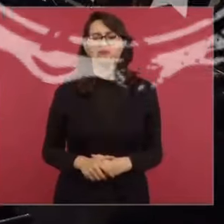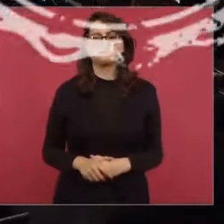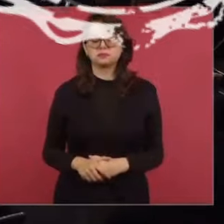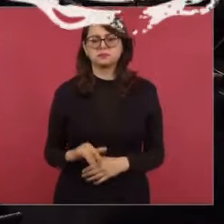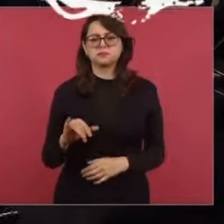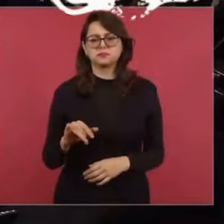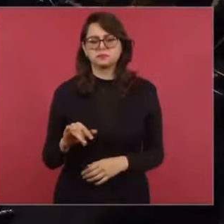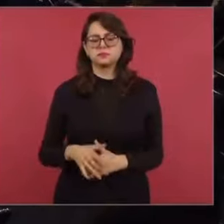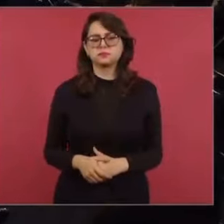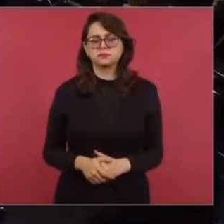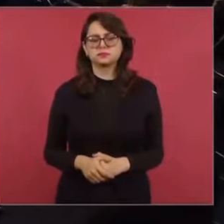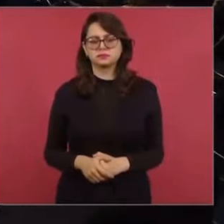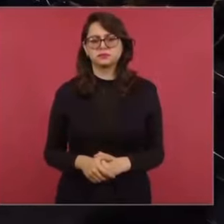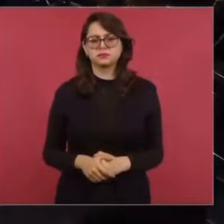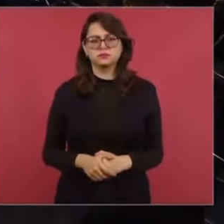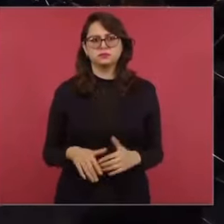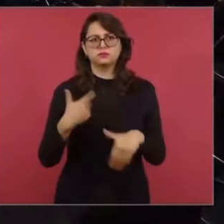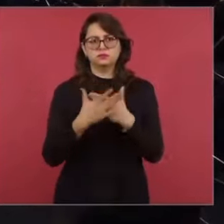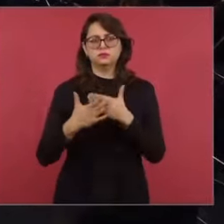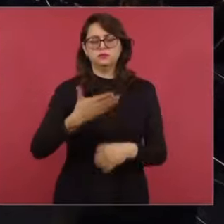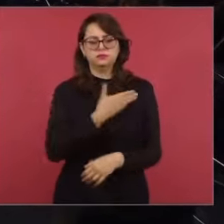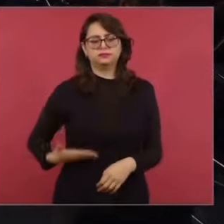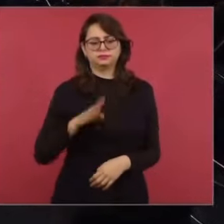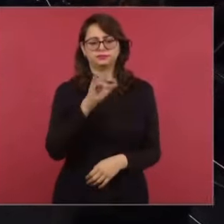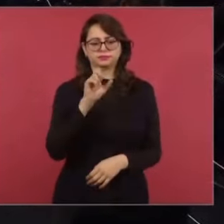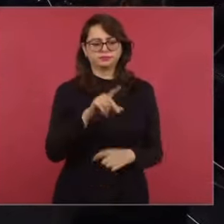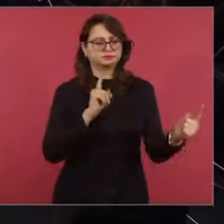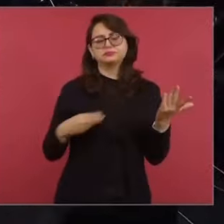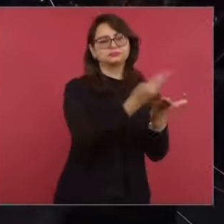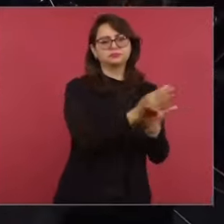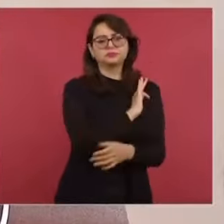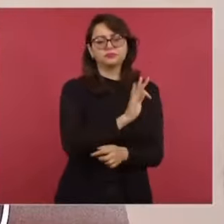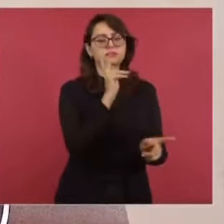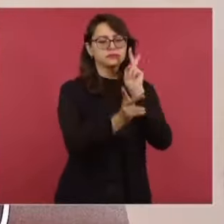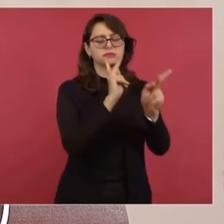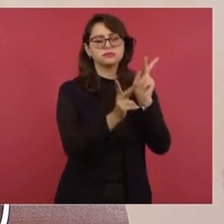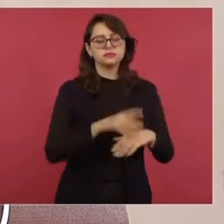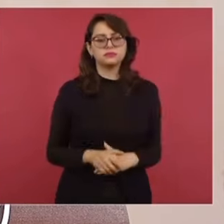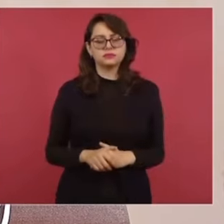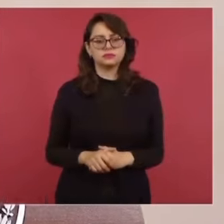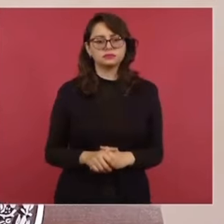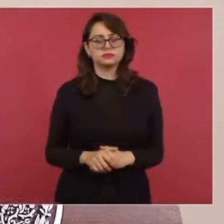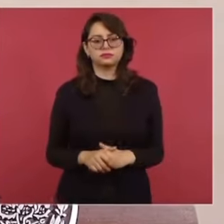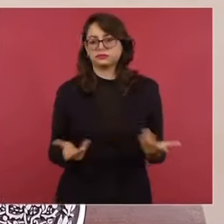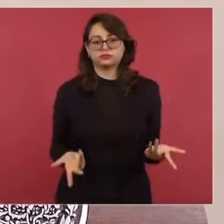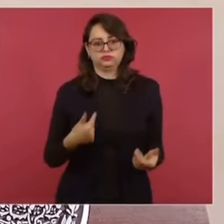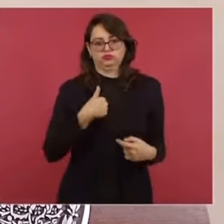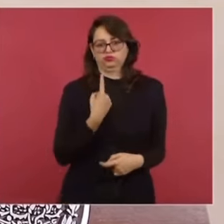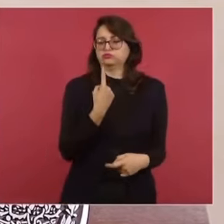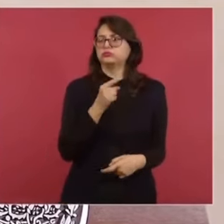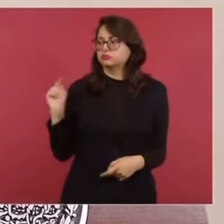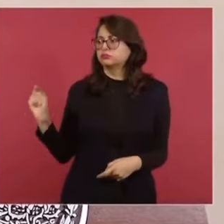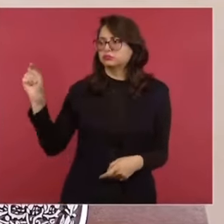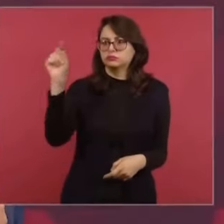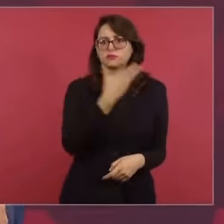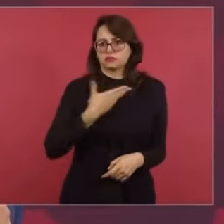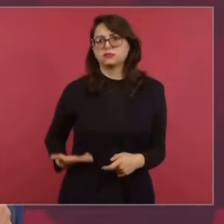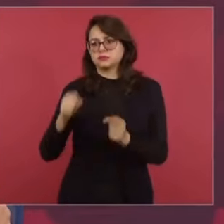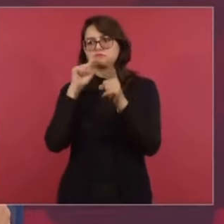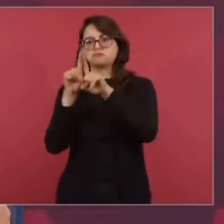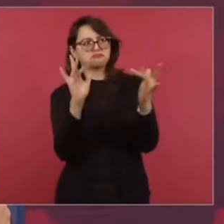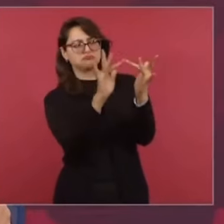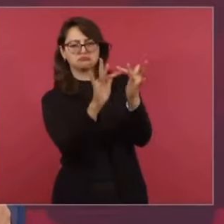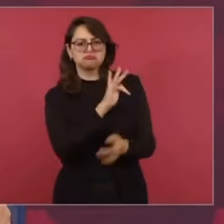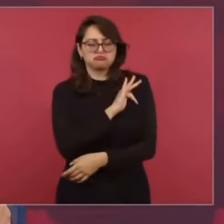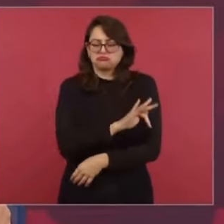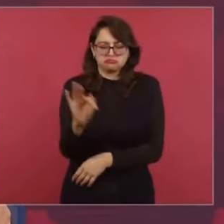Sí, vamos a hablar con el presidente Biden sobre este asunto. Desde luego lo están haciendo todos los gobiernos que participaron en